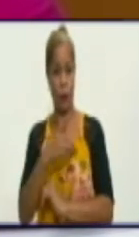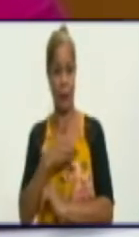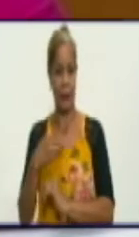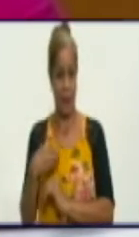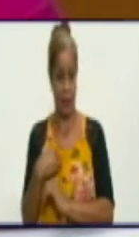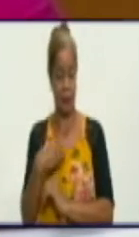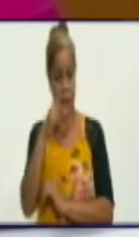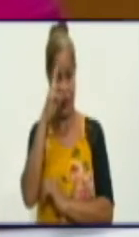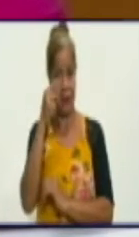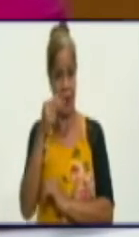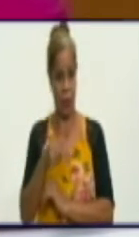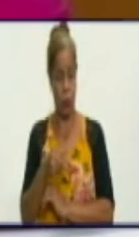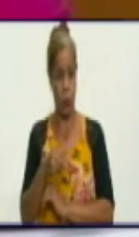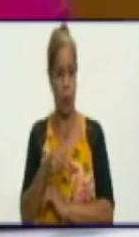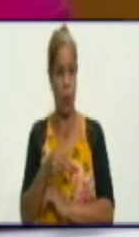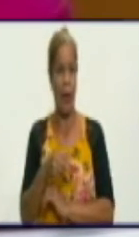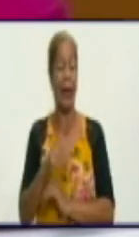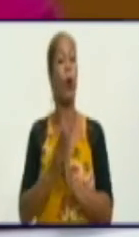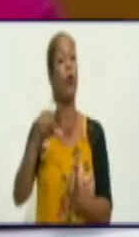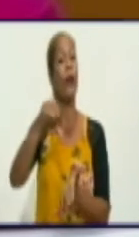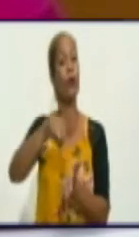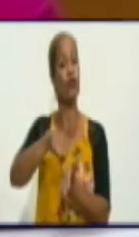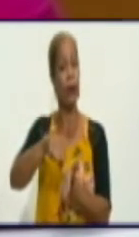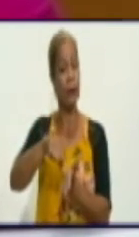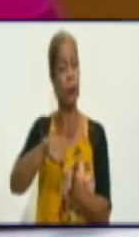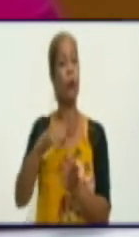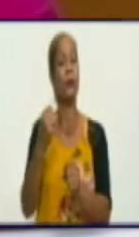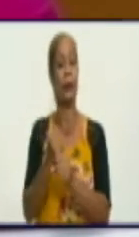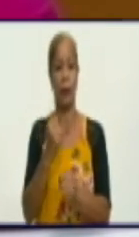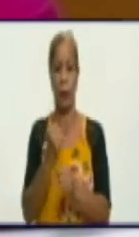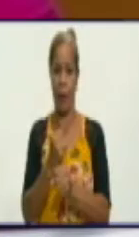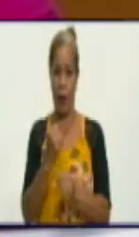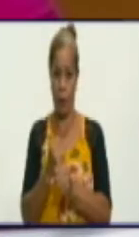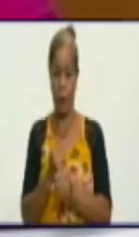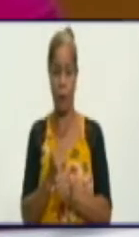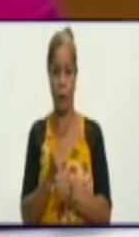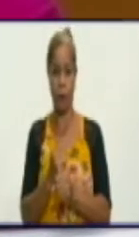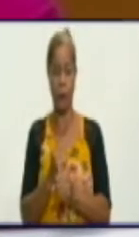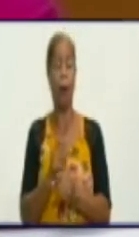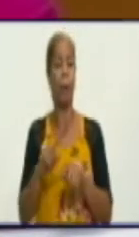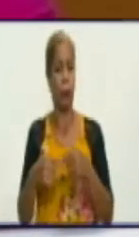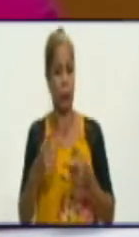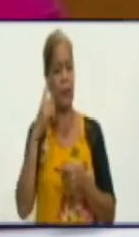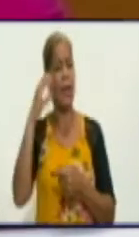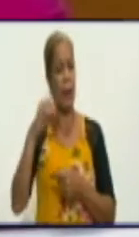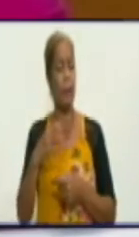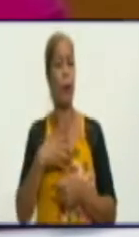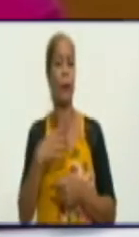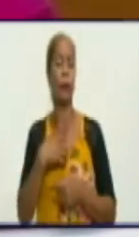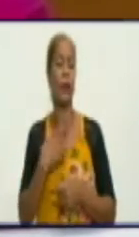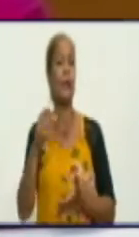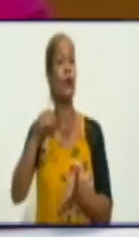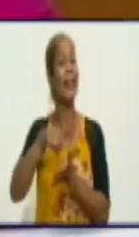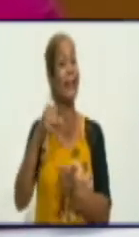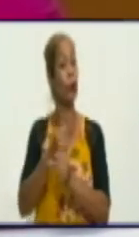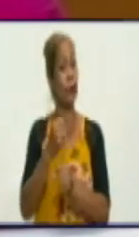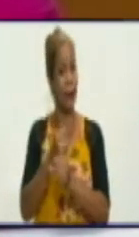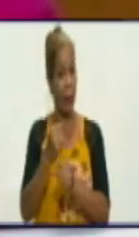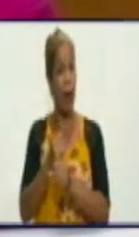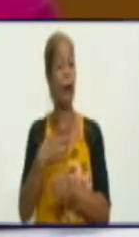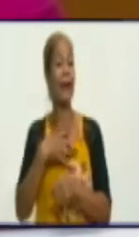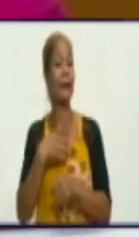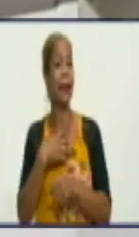las pesquisas en los centros laborales. En no pocos casos hemos tenido centros de trabajo que se han visto implicados en focos,